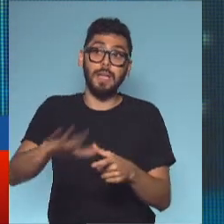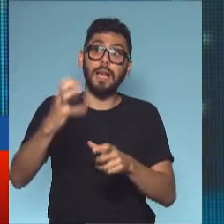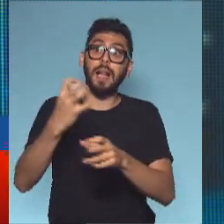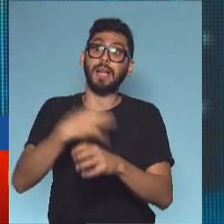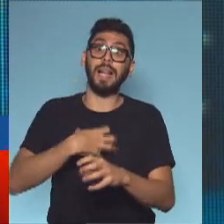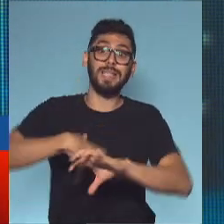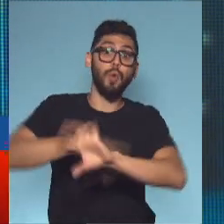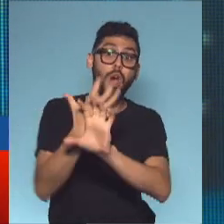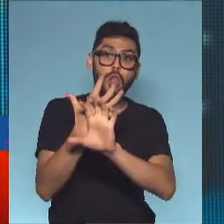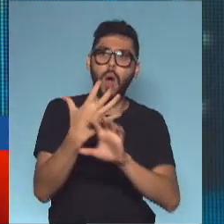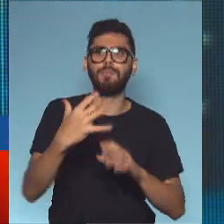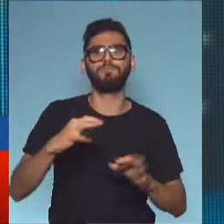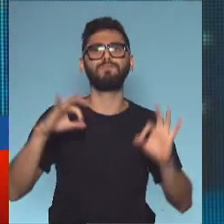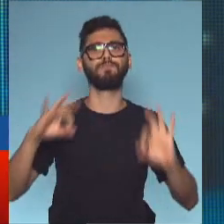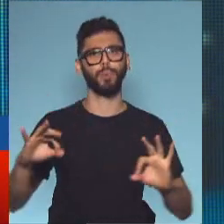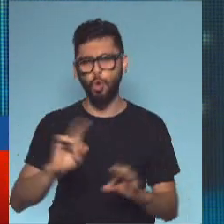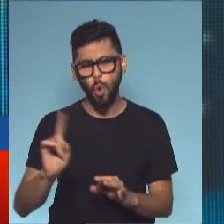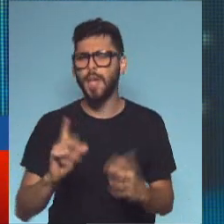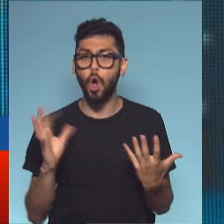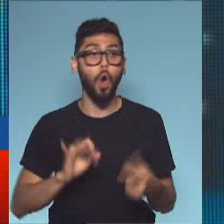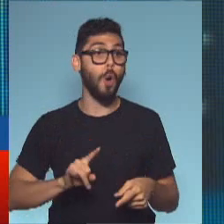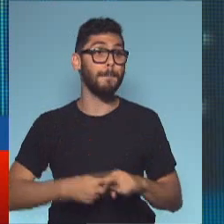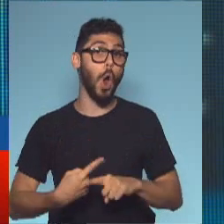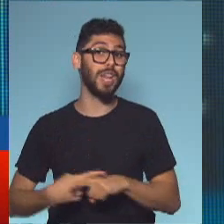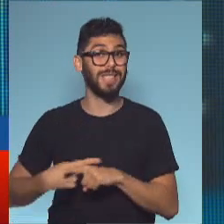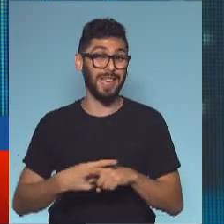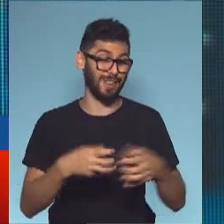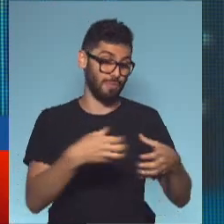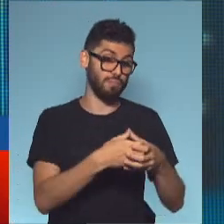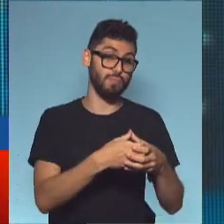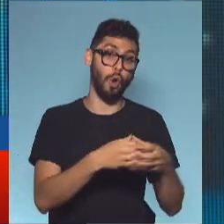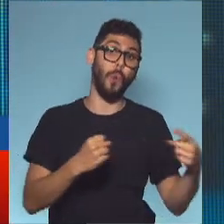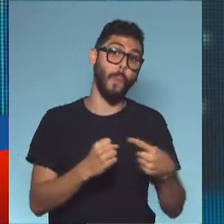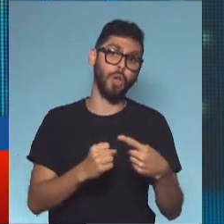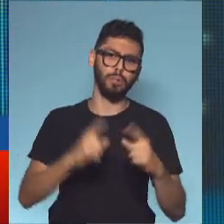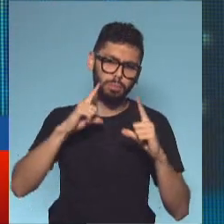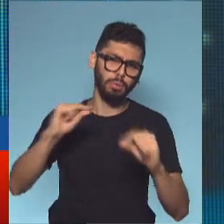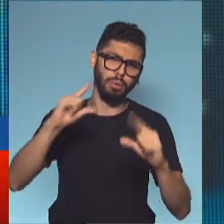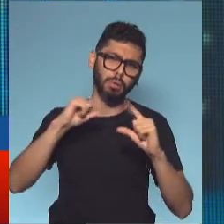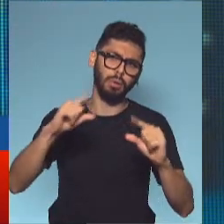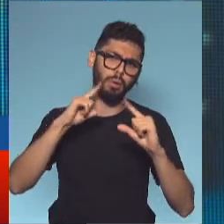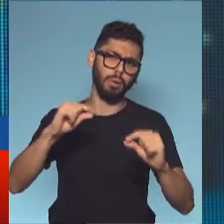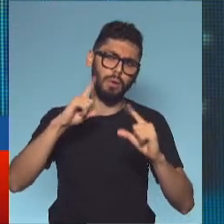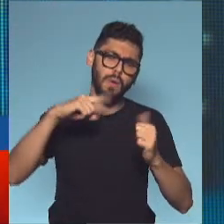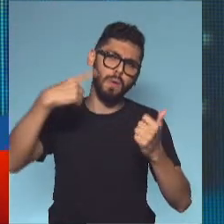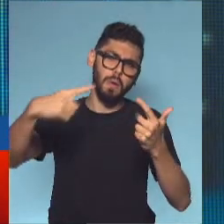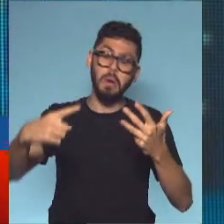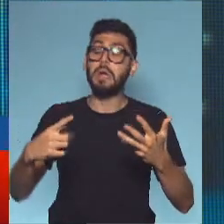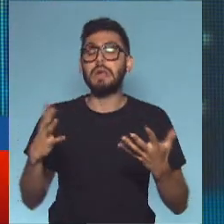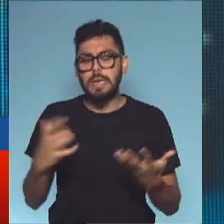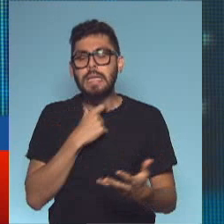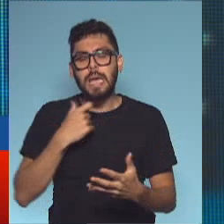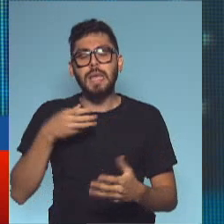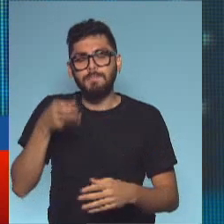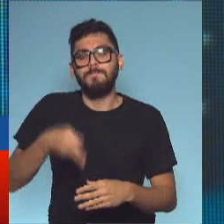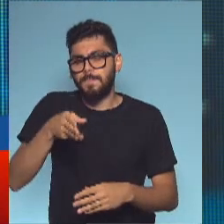bien, también, ¿por qué no?, por una lucha política, la oposición ha hecho una bandera de eso, quiere extender la presencialidad. Eso,